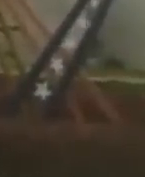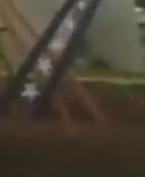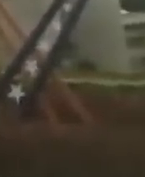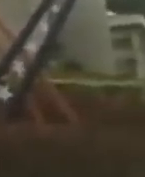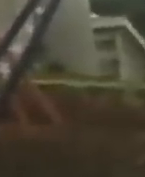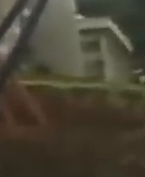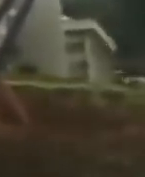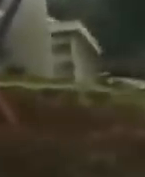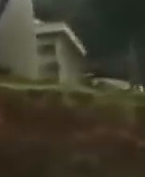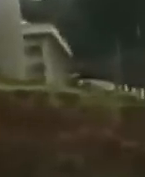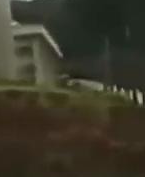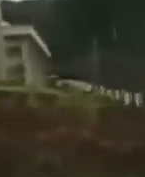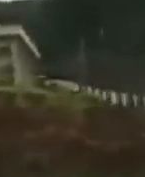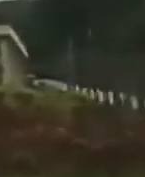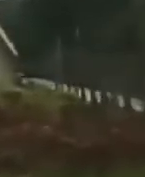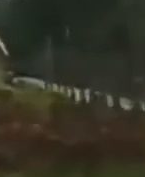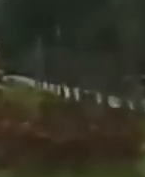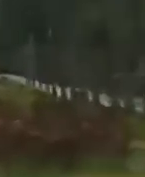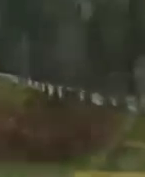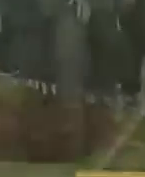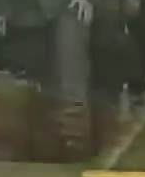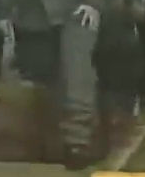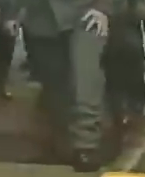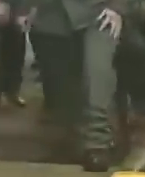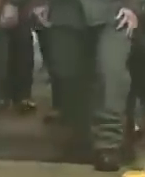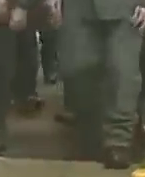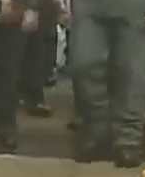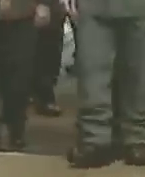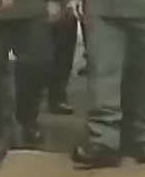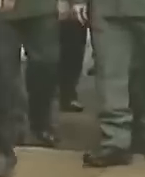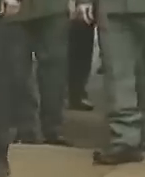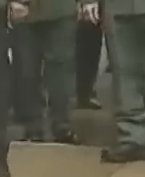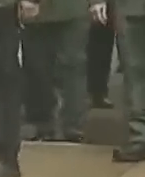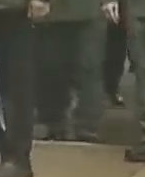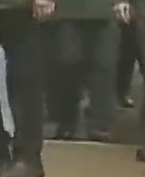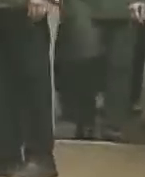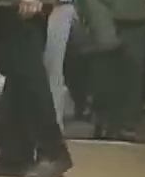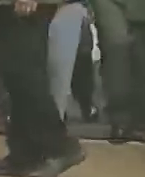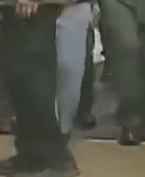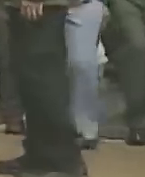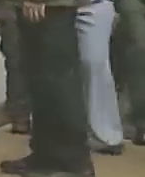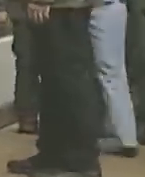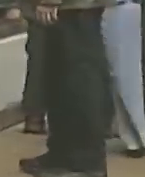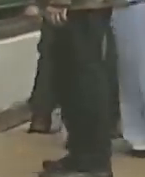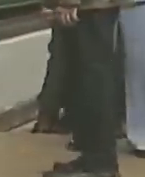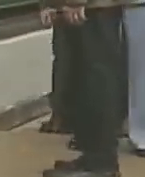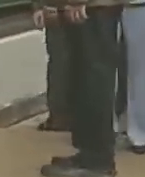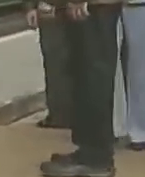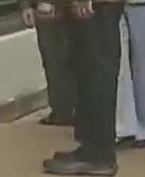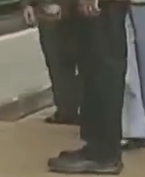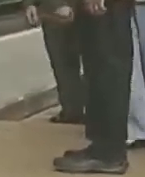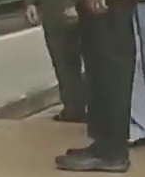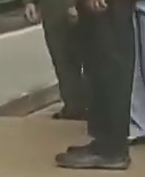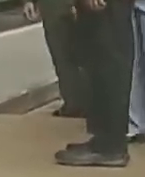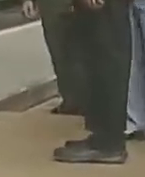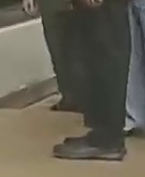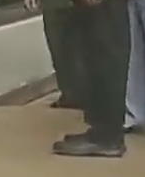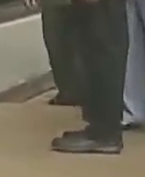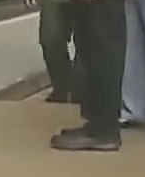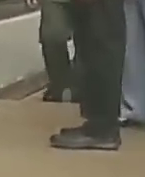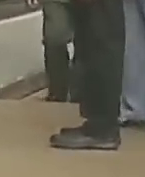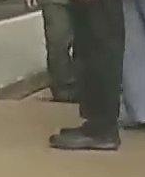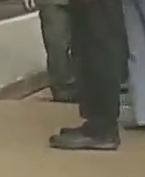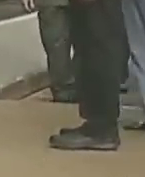Bolivariana. Esta transmisión desde el patio de honor del Ministerio del Poder Popular para la